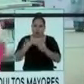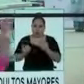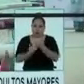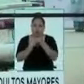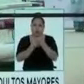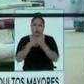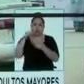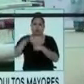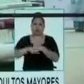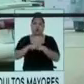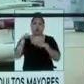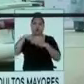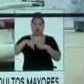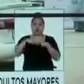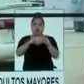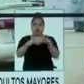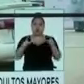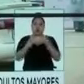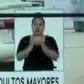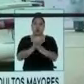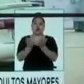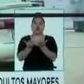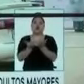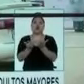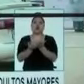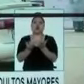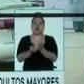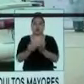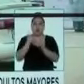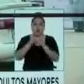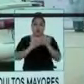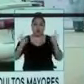83, no, hasta 84, hay que esperar.